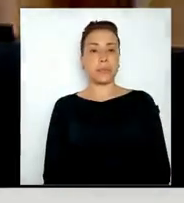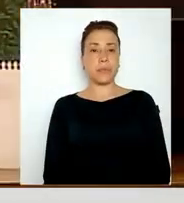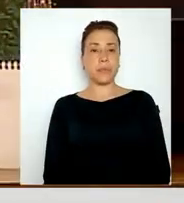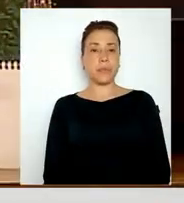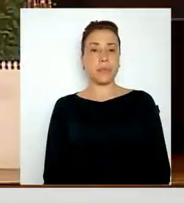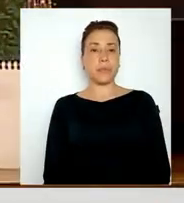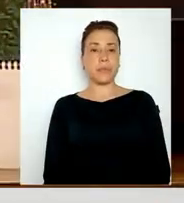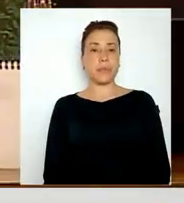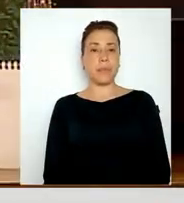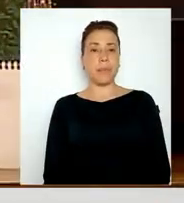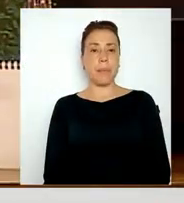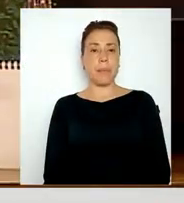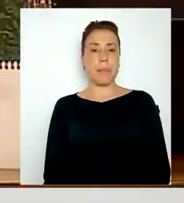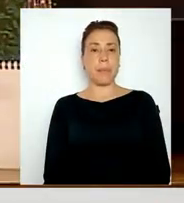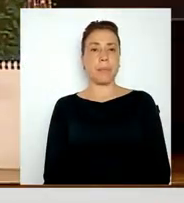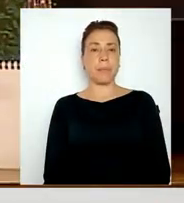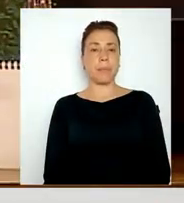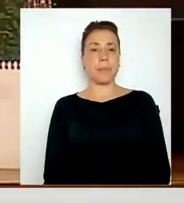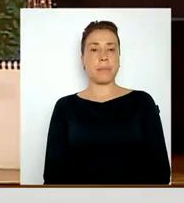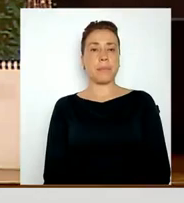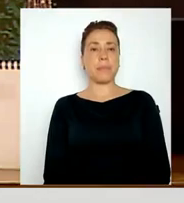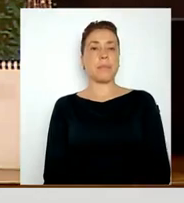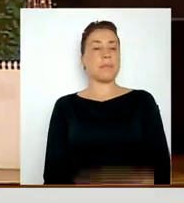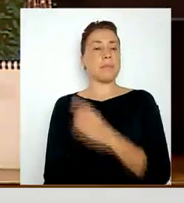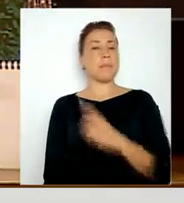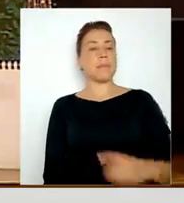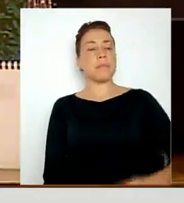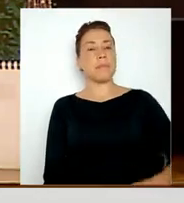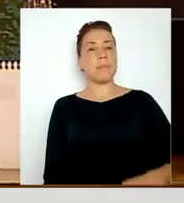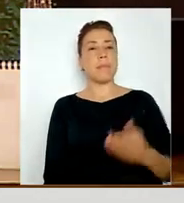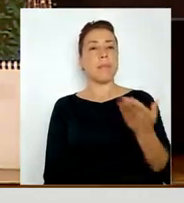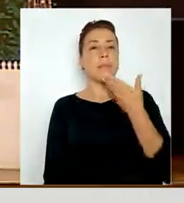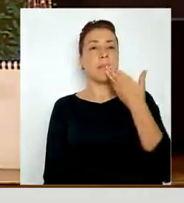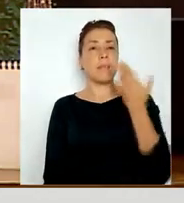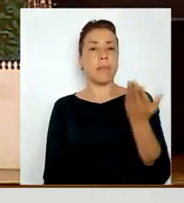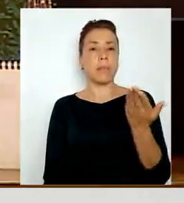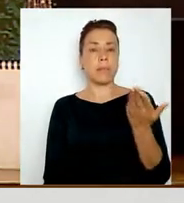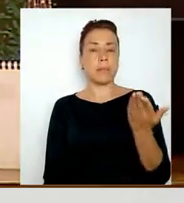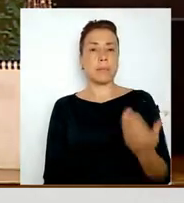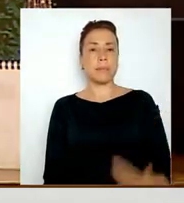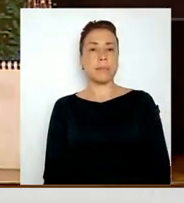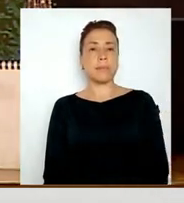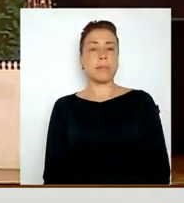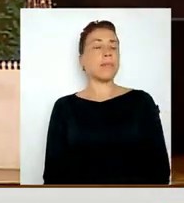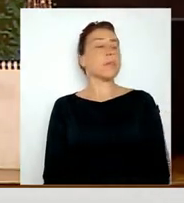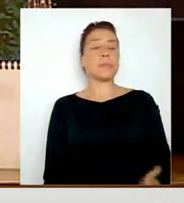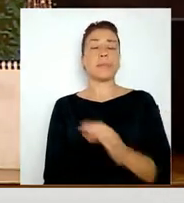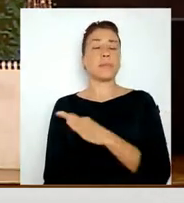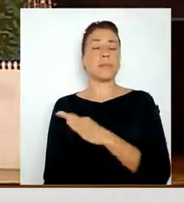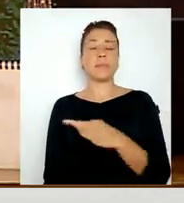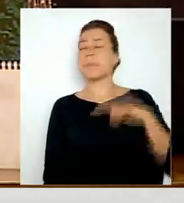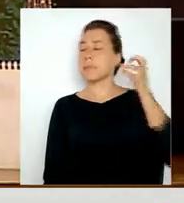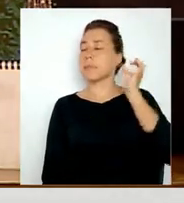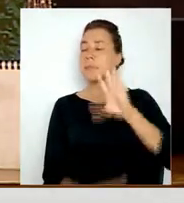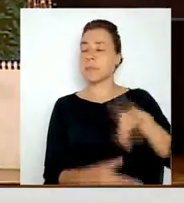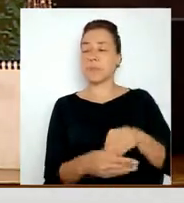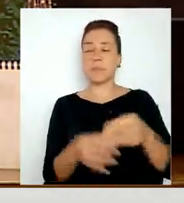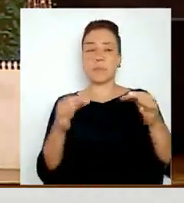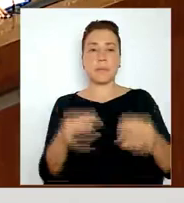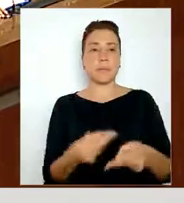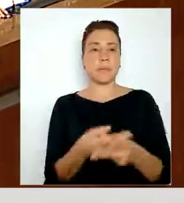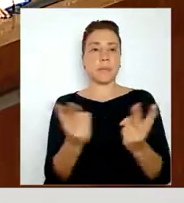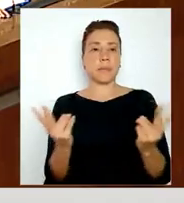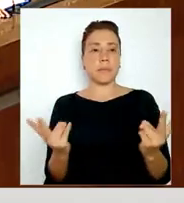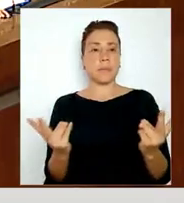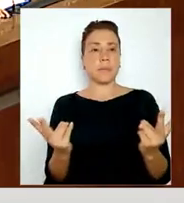muy bien diputado Maya le vamos a otorgar la palabra a nuestro ministra del interior seguridad pública la ministra